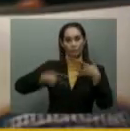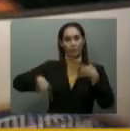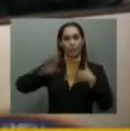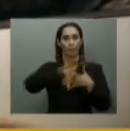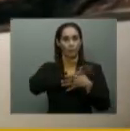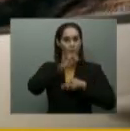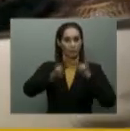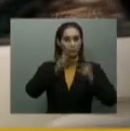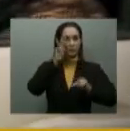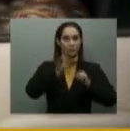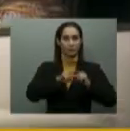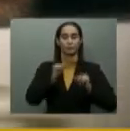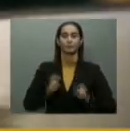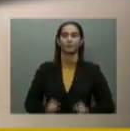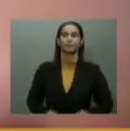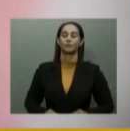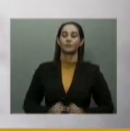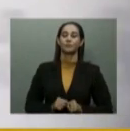bien